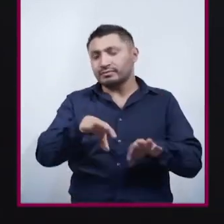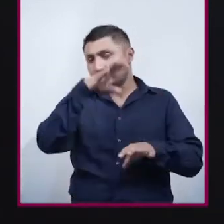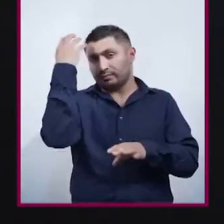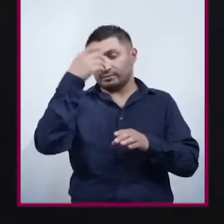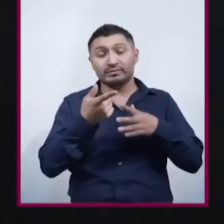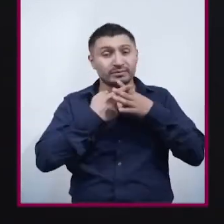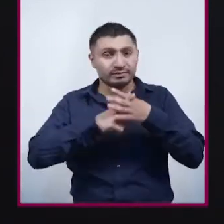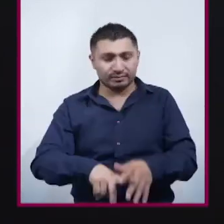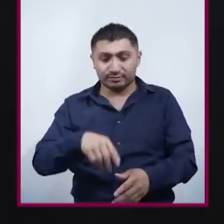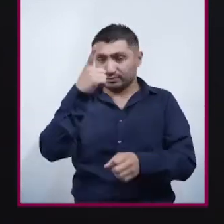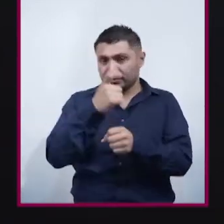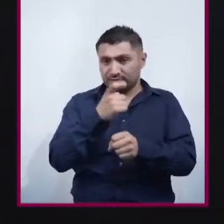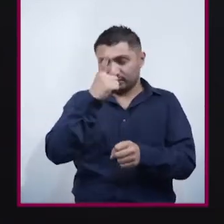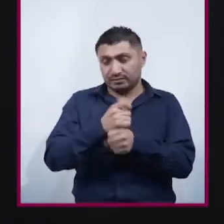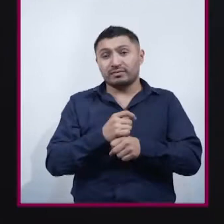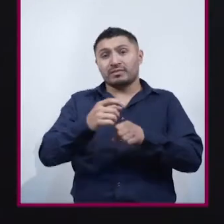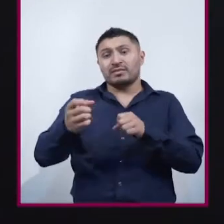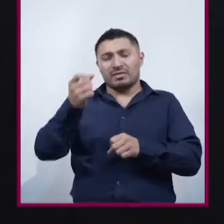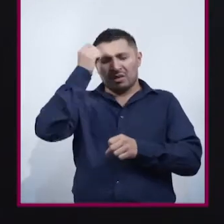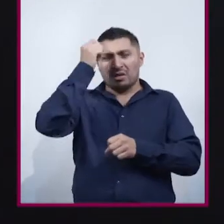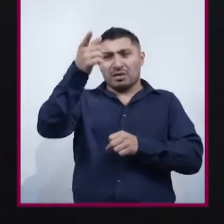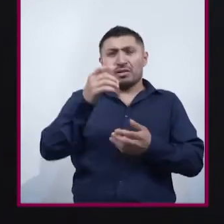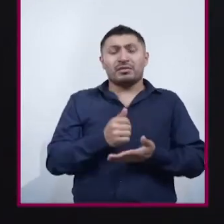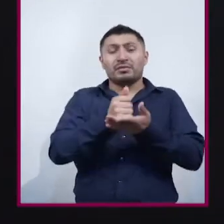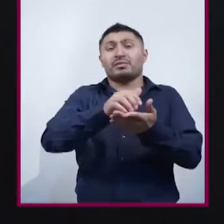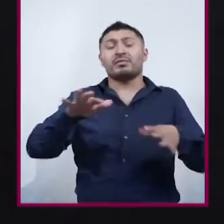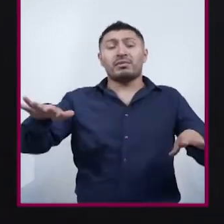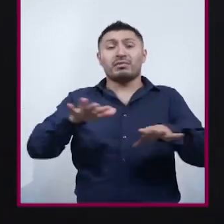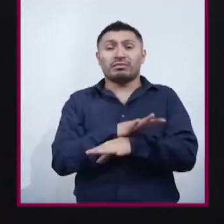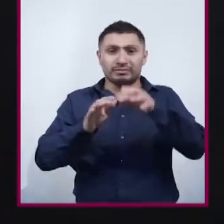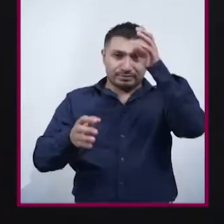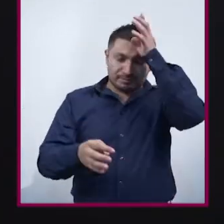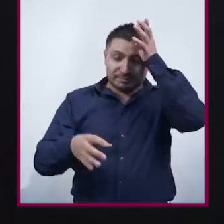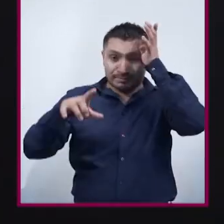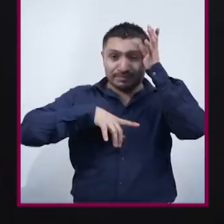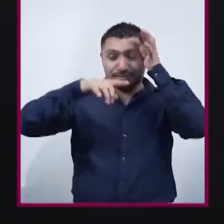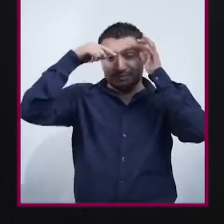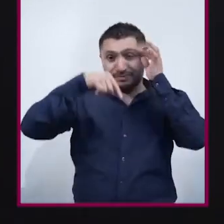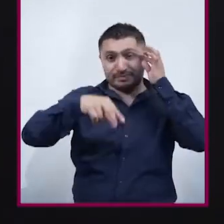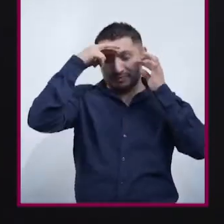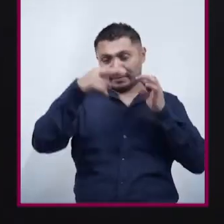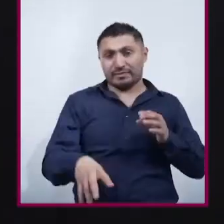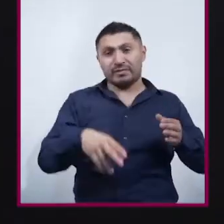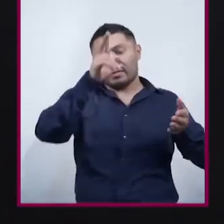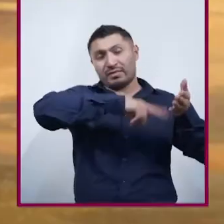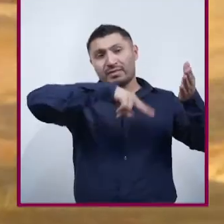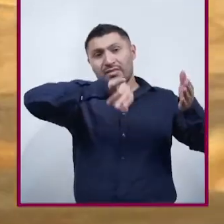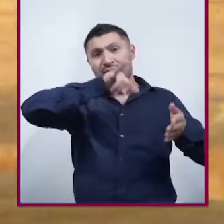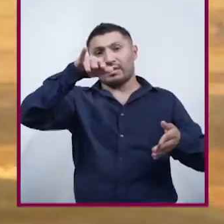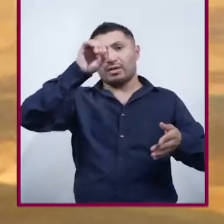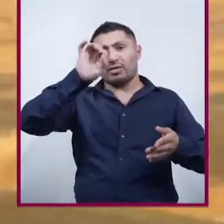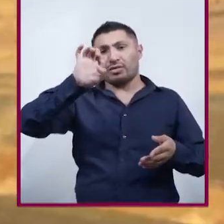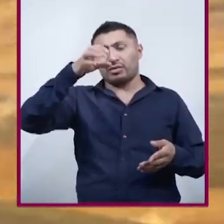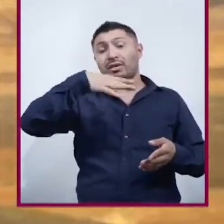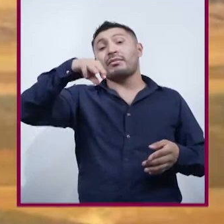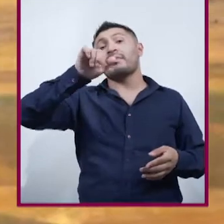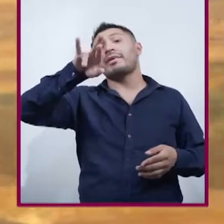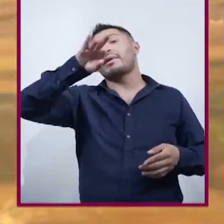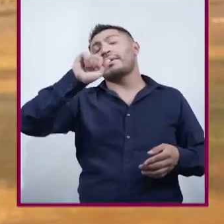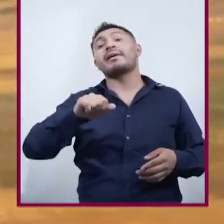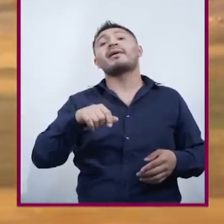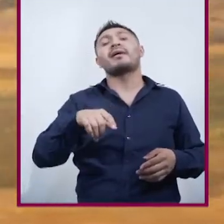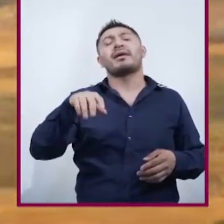del inicio de la fotografía y de los primeros inventos que ayudaron a su evolución, surge en México la pintura paisajista de José María